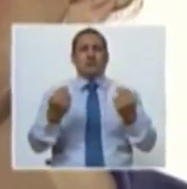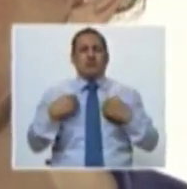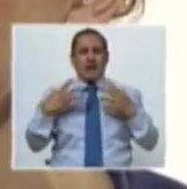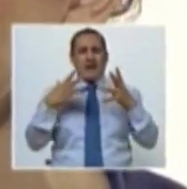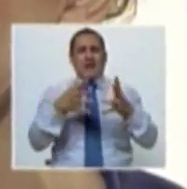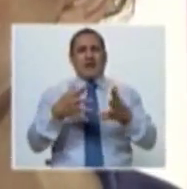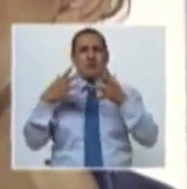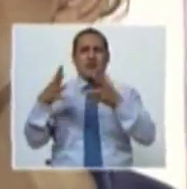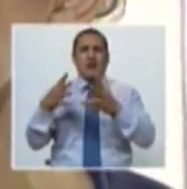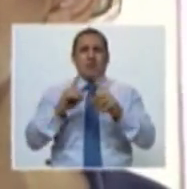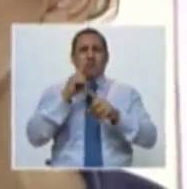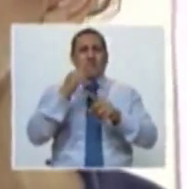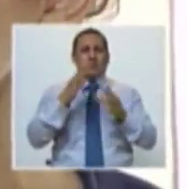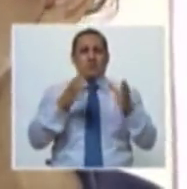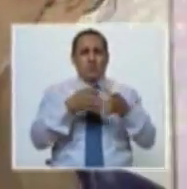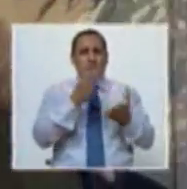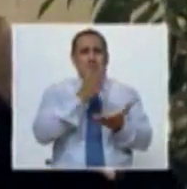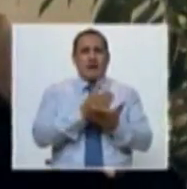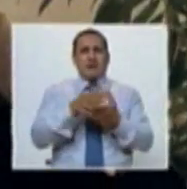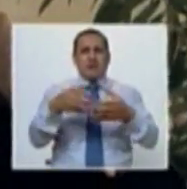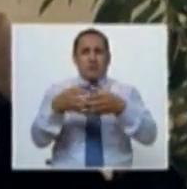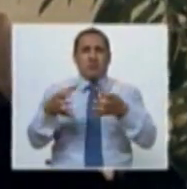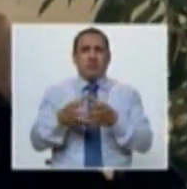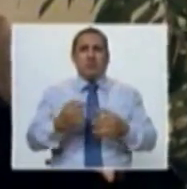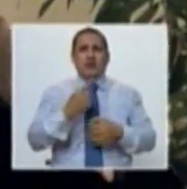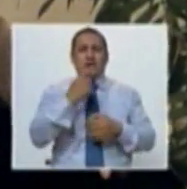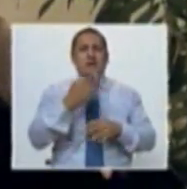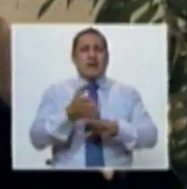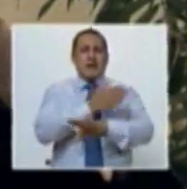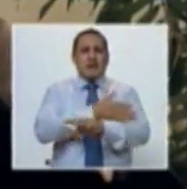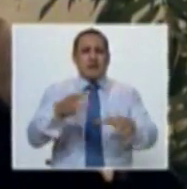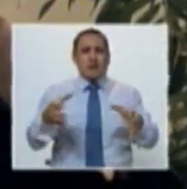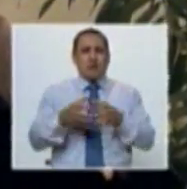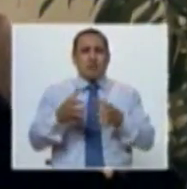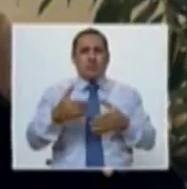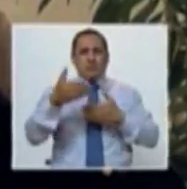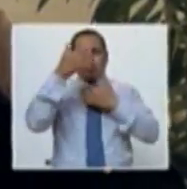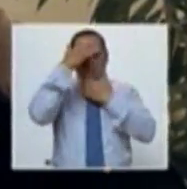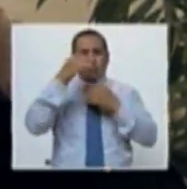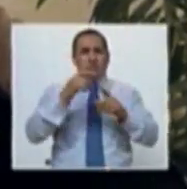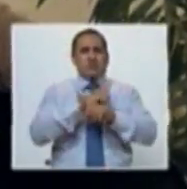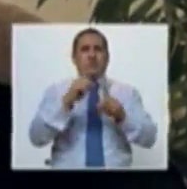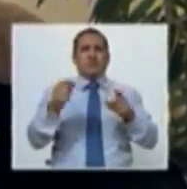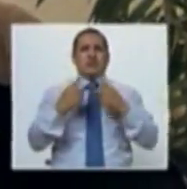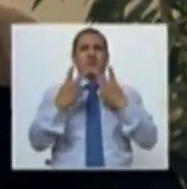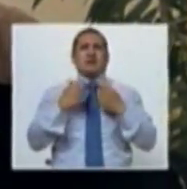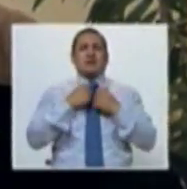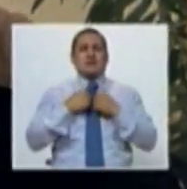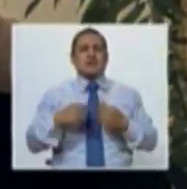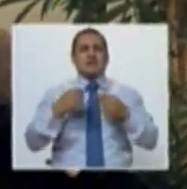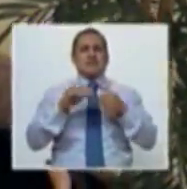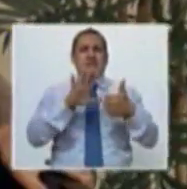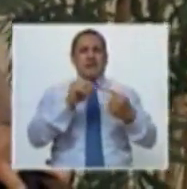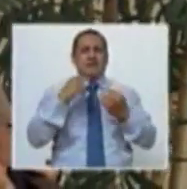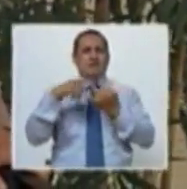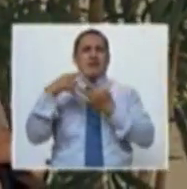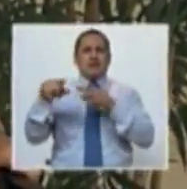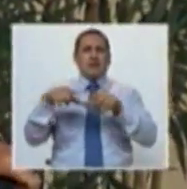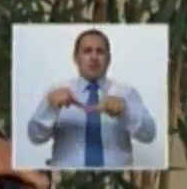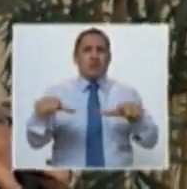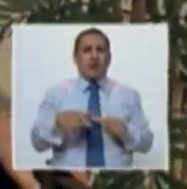Una parte del magisterio fue proclive a Sendero. Claro. ¿no? Habían como 5 o 6 departamentos